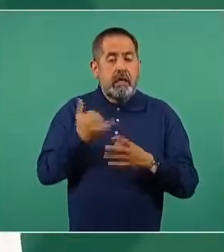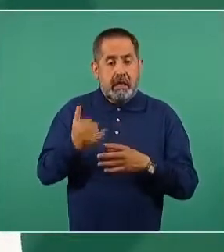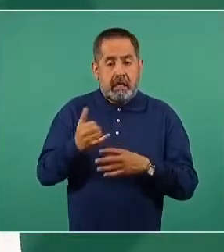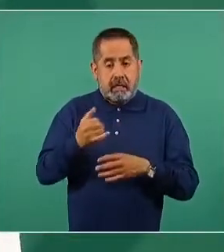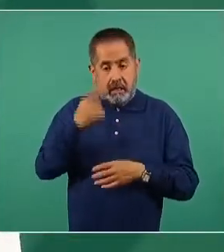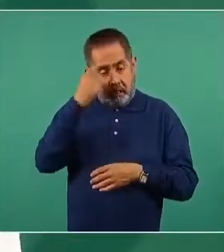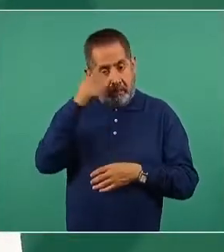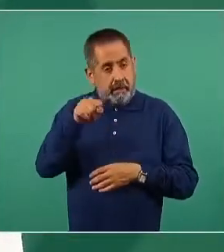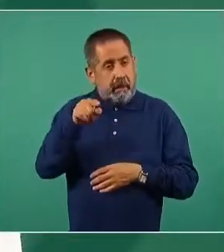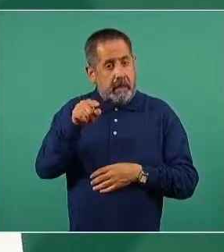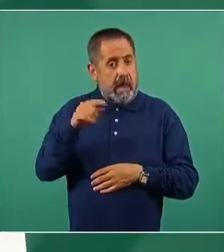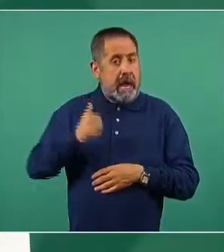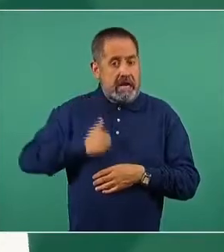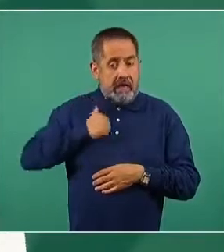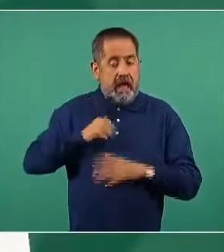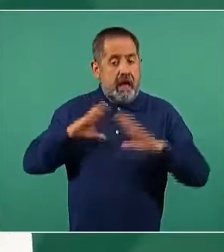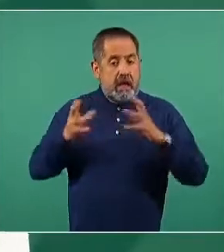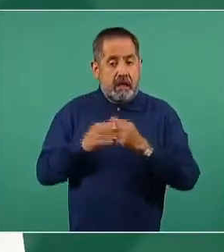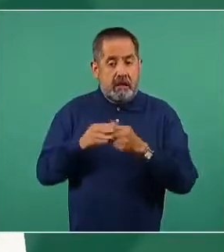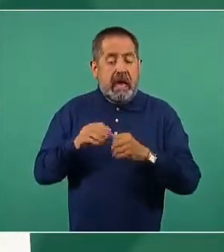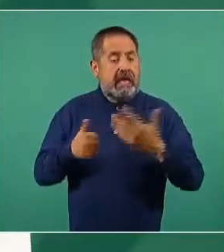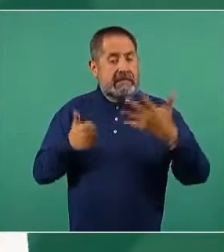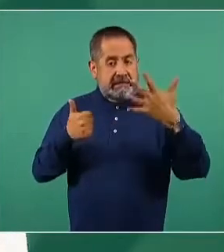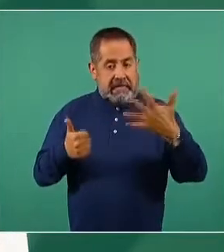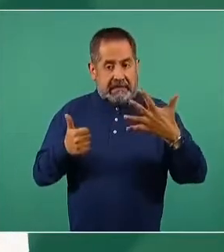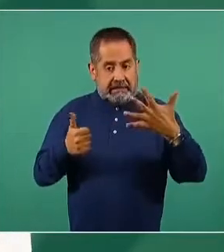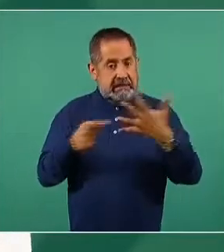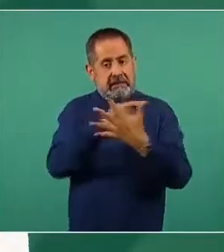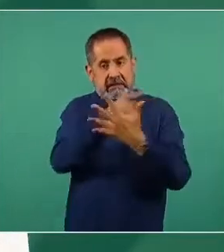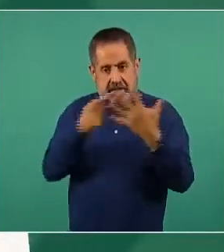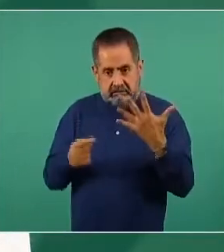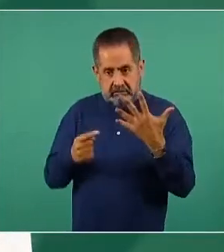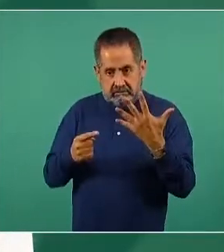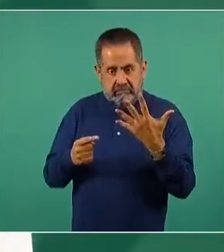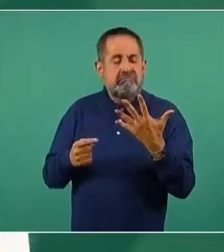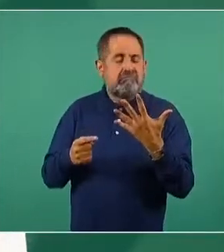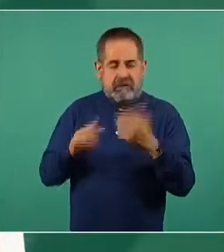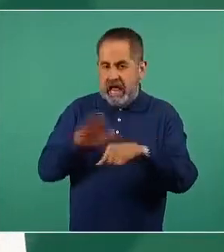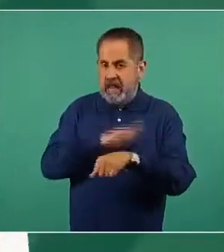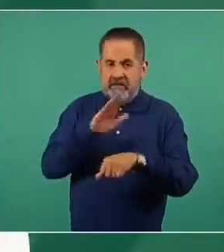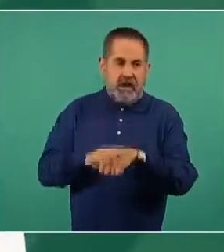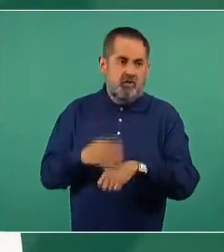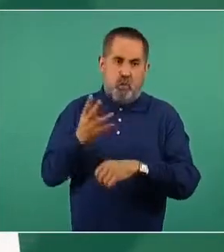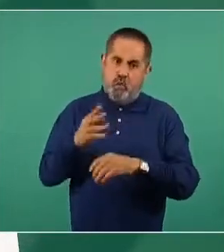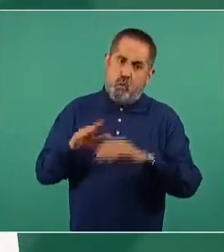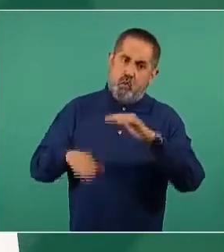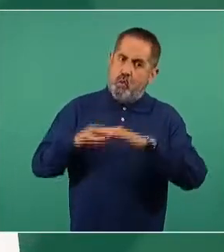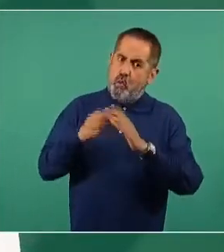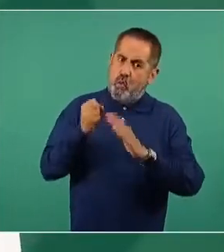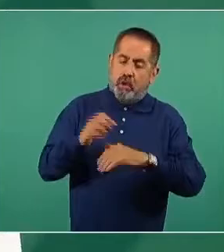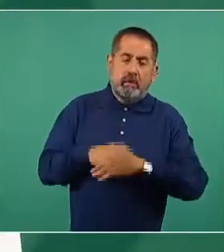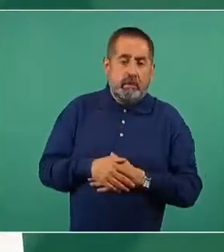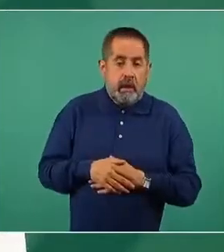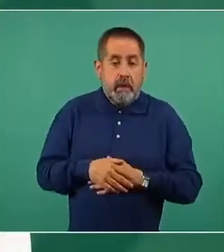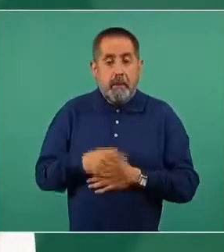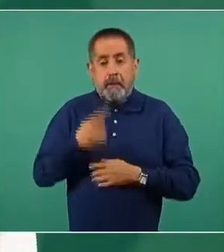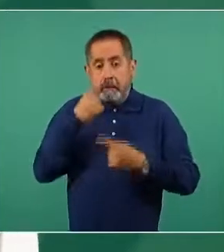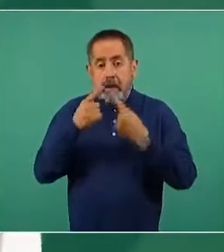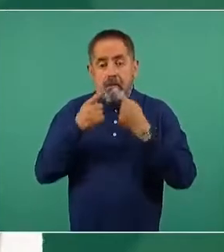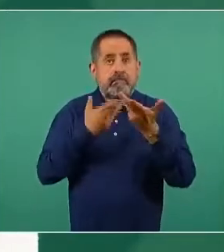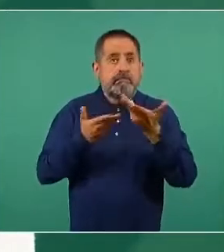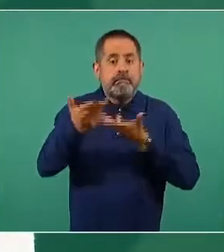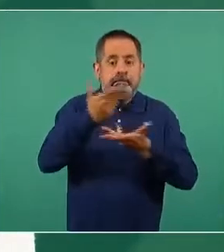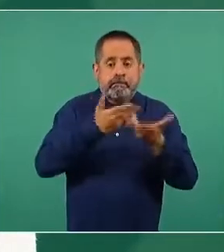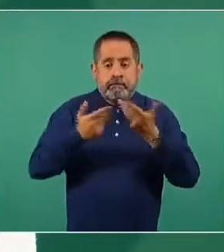Regulación Sanitaria de Canadá son las 6 de la región que tienen esta connotación. Entonces, en mecanismos de colaboración,